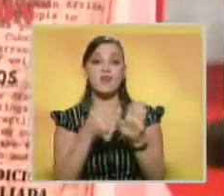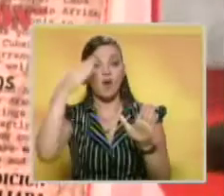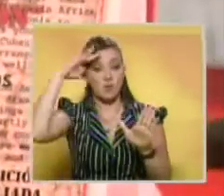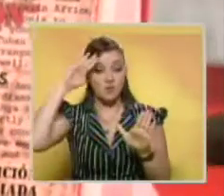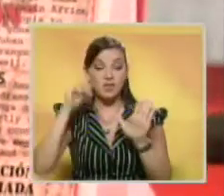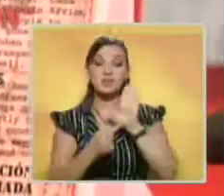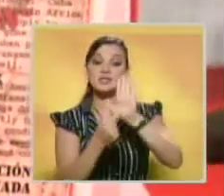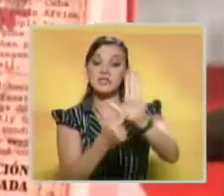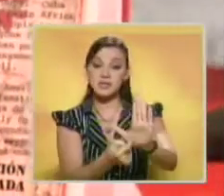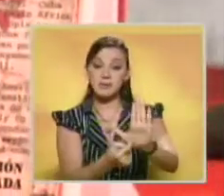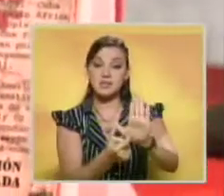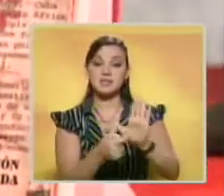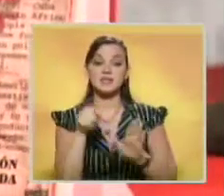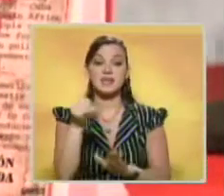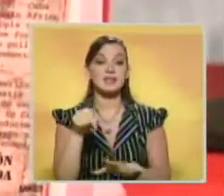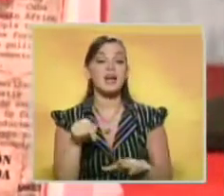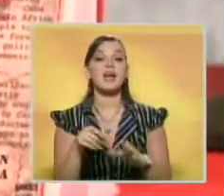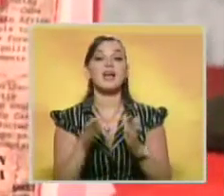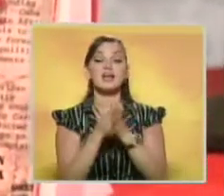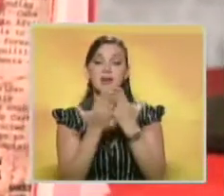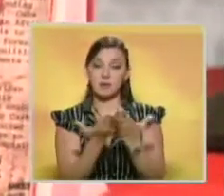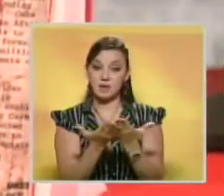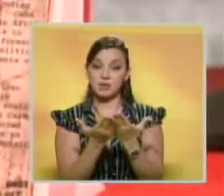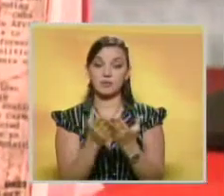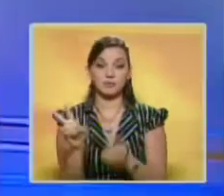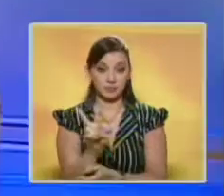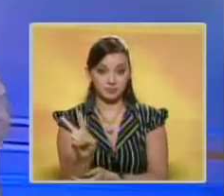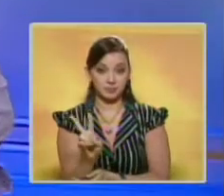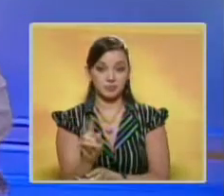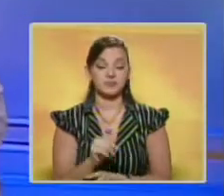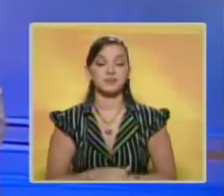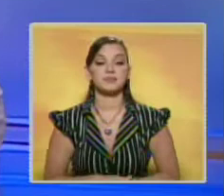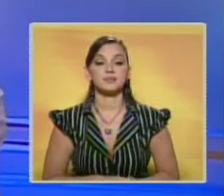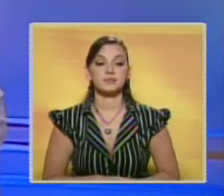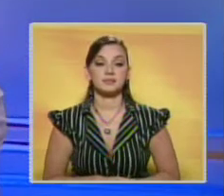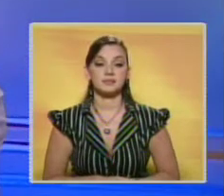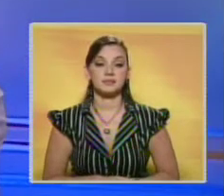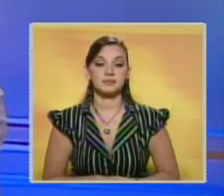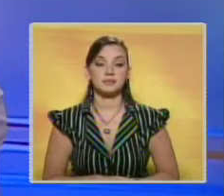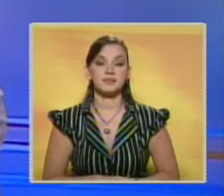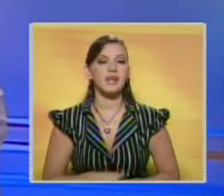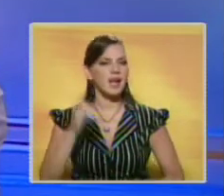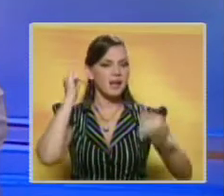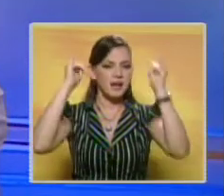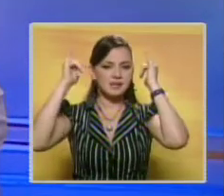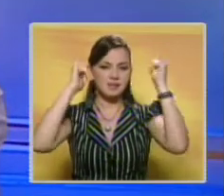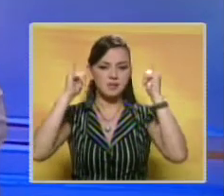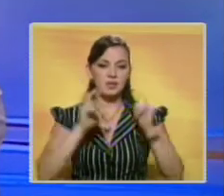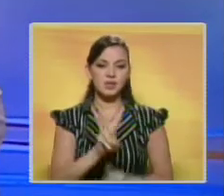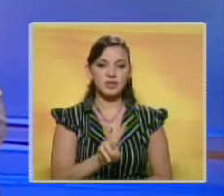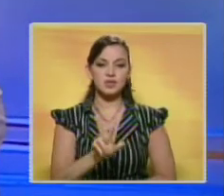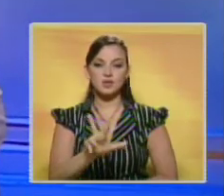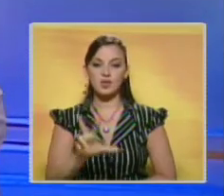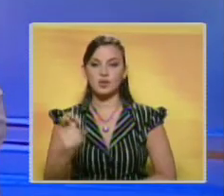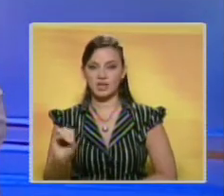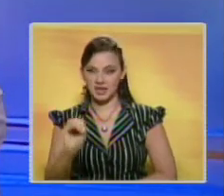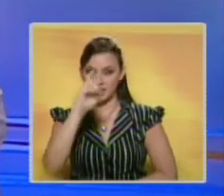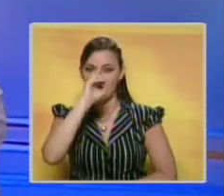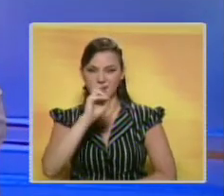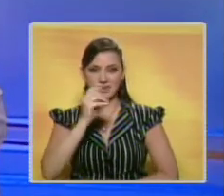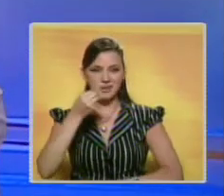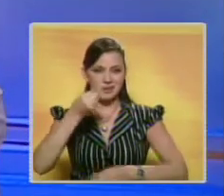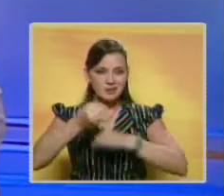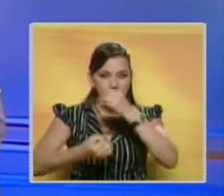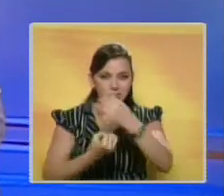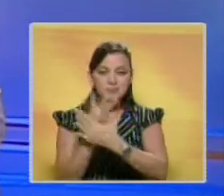Feria Internacional del Libro de Venezuela, FILVEN 2015. En el marco de la celebración de los 230 años de la creación